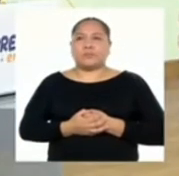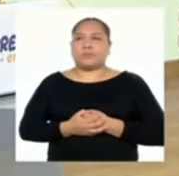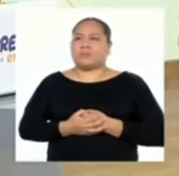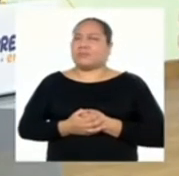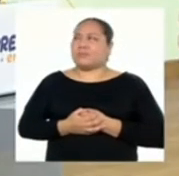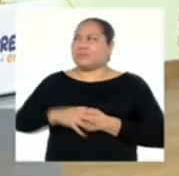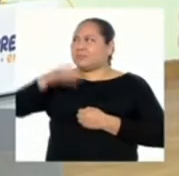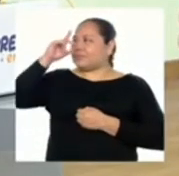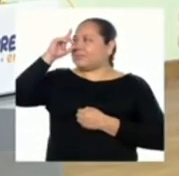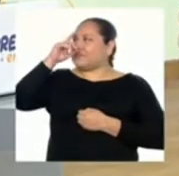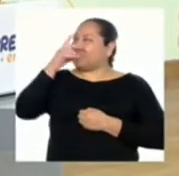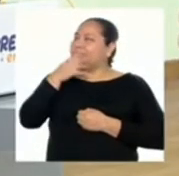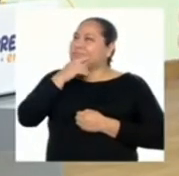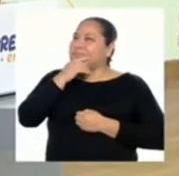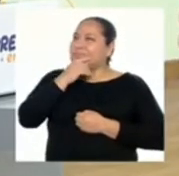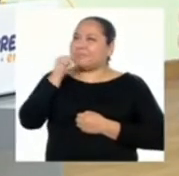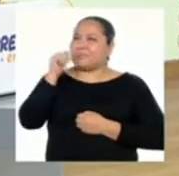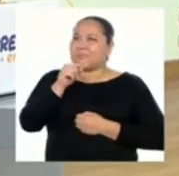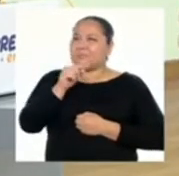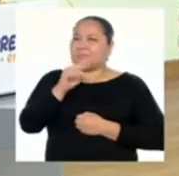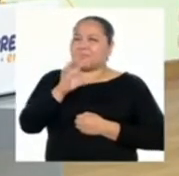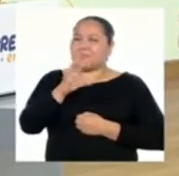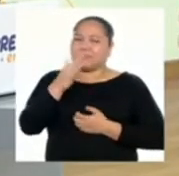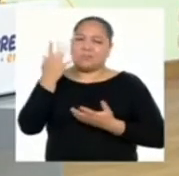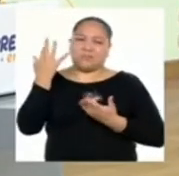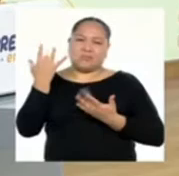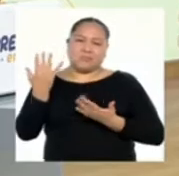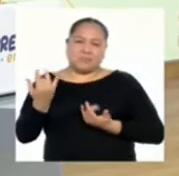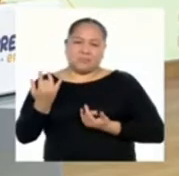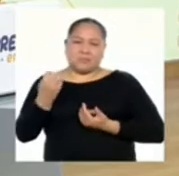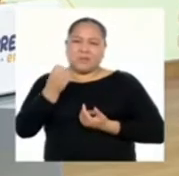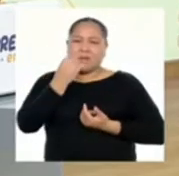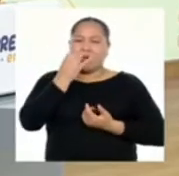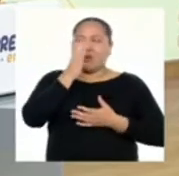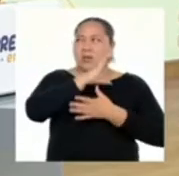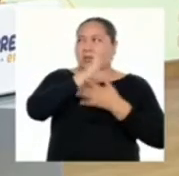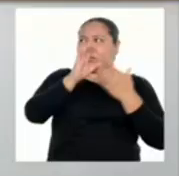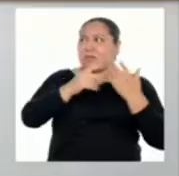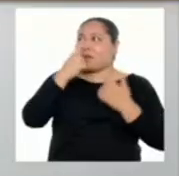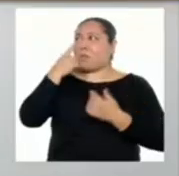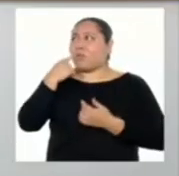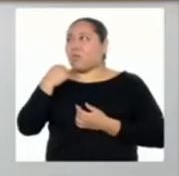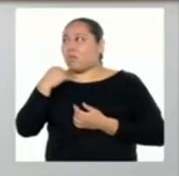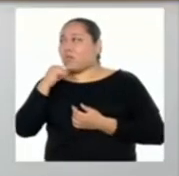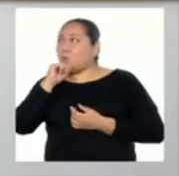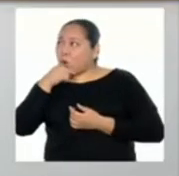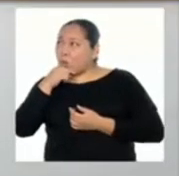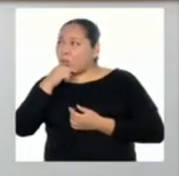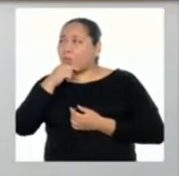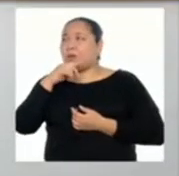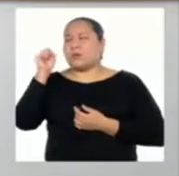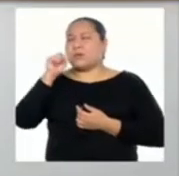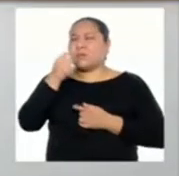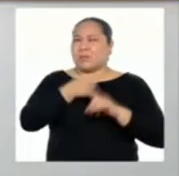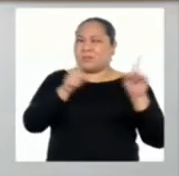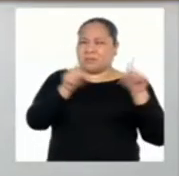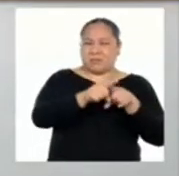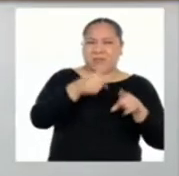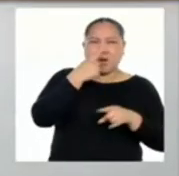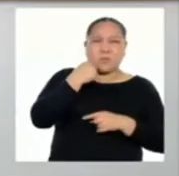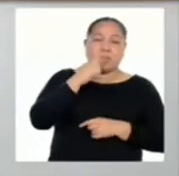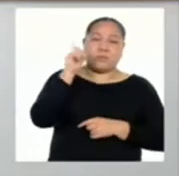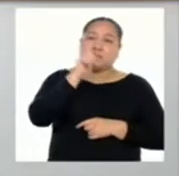¡Qué duro, profesora! Esperaba ciertos estándares físicos de la mujer, pero también del hombre. Así es, y no